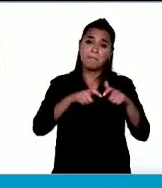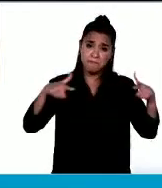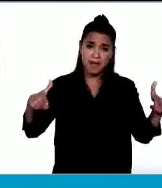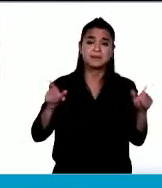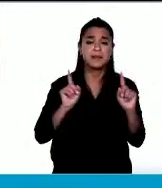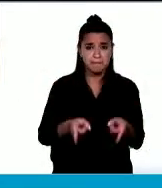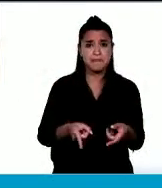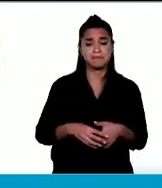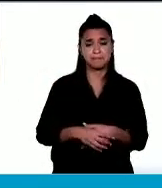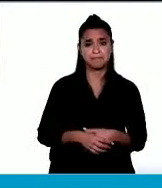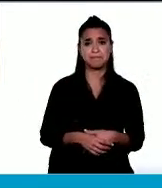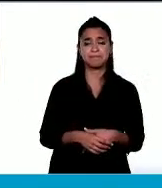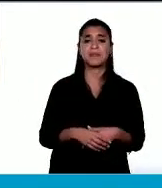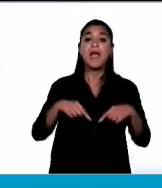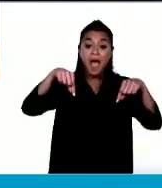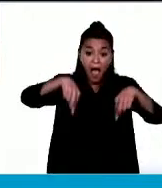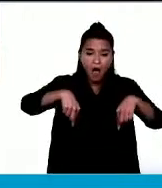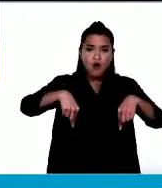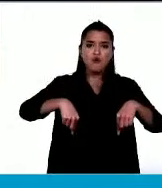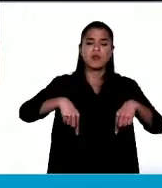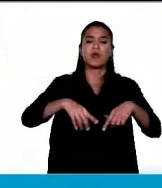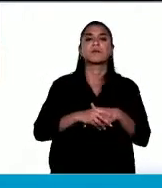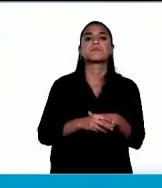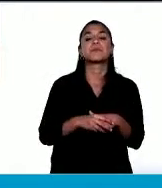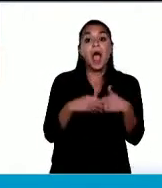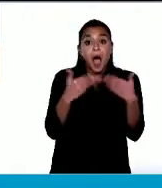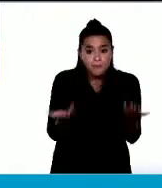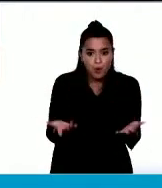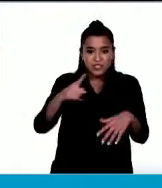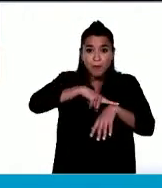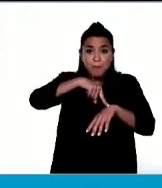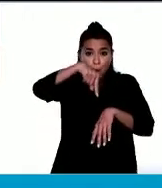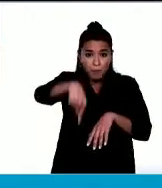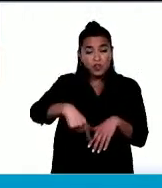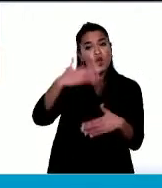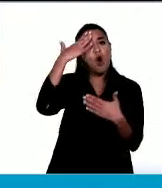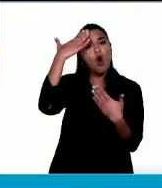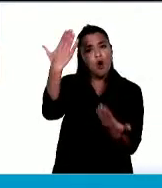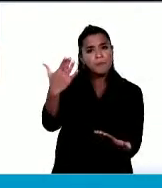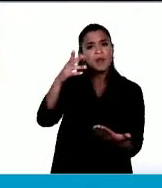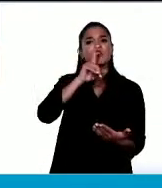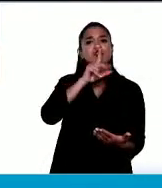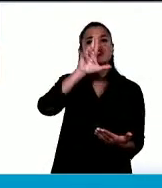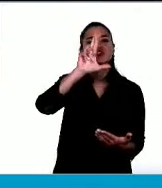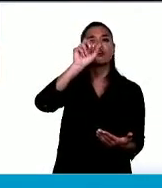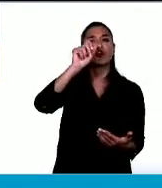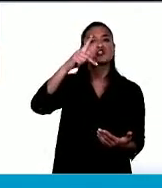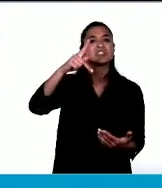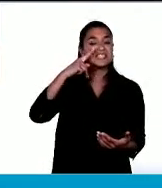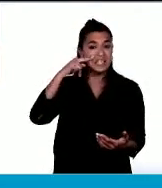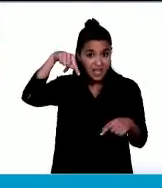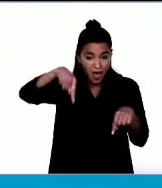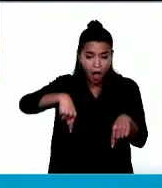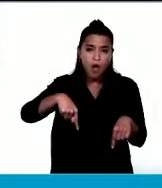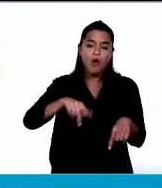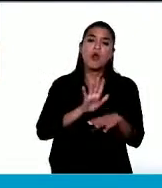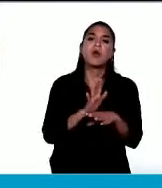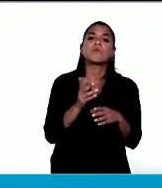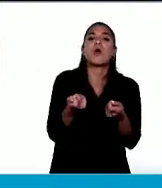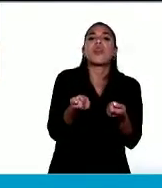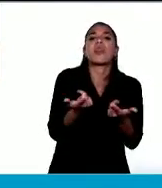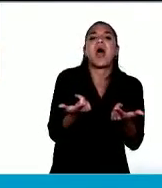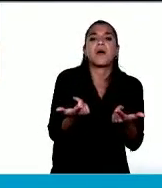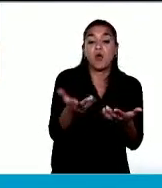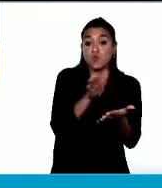multiétnica. En este marco, aprovechar este espacio para rendir homenaje a León Trotsky pretende ser un aporte no solo para que